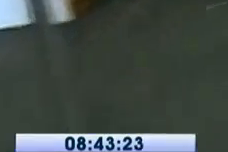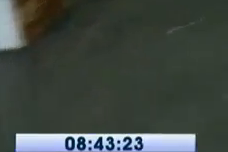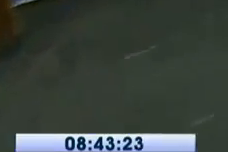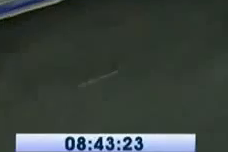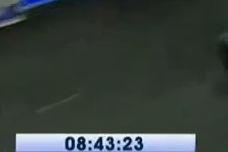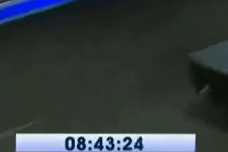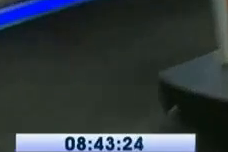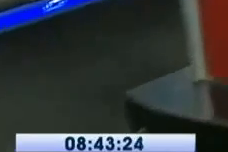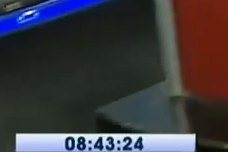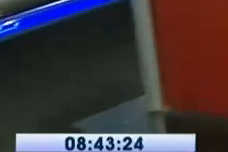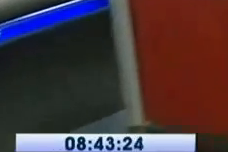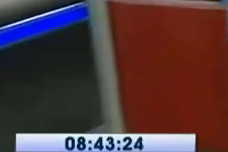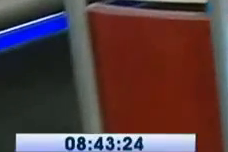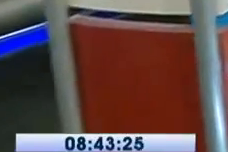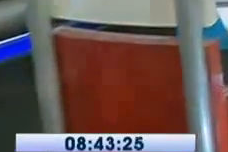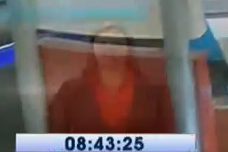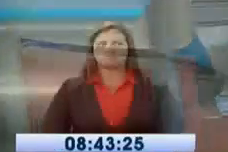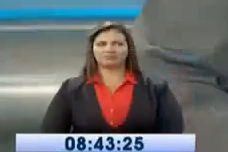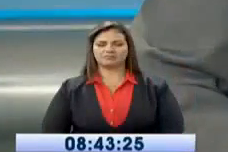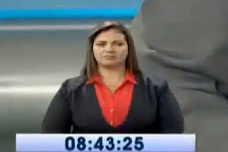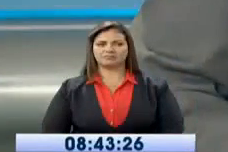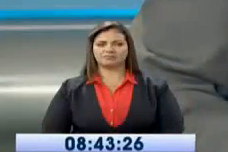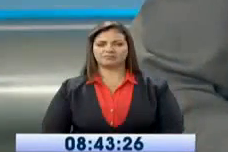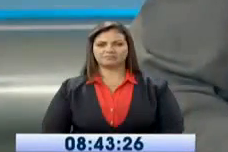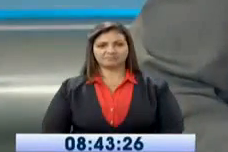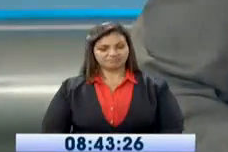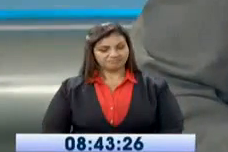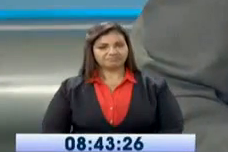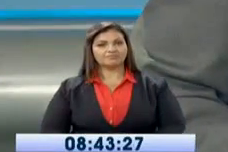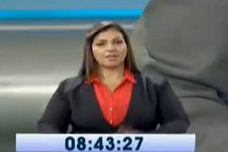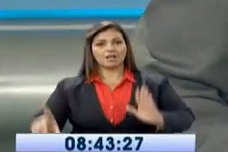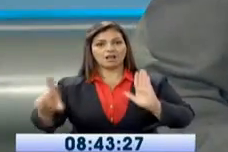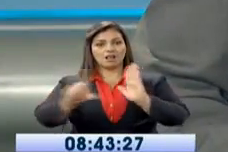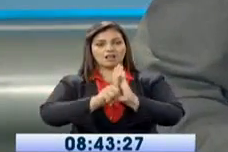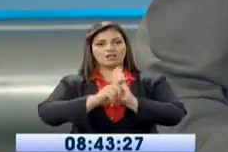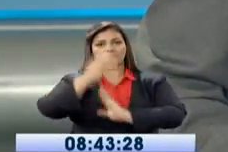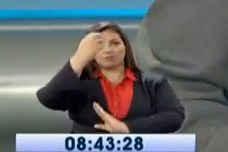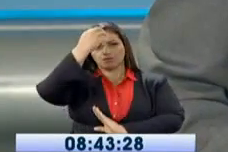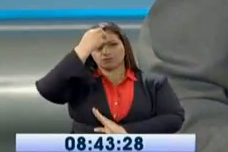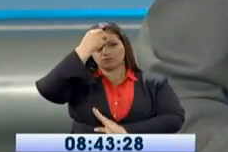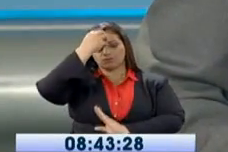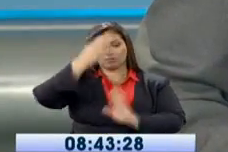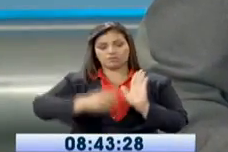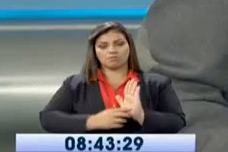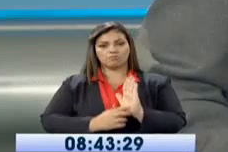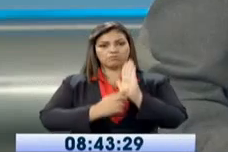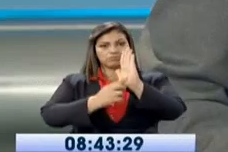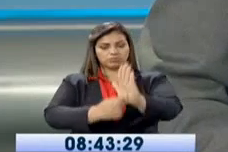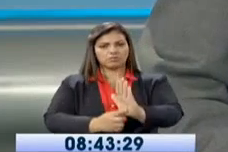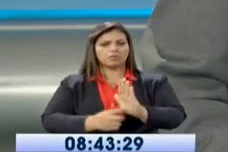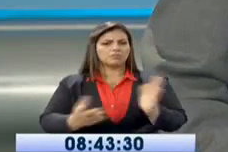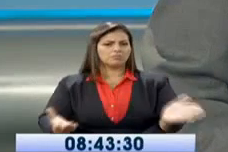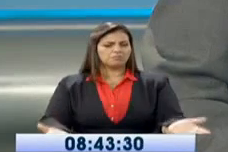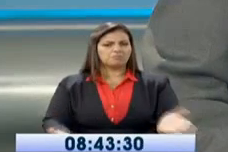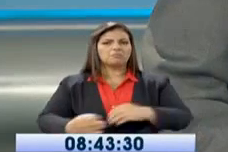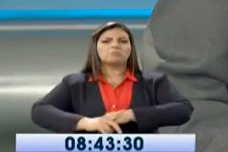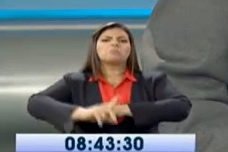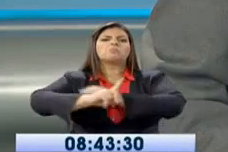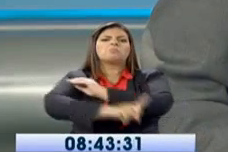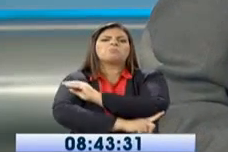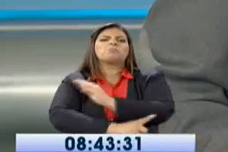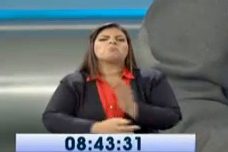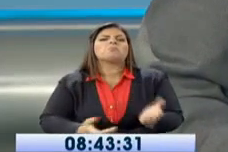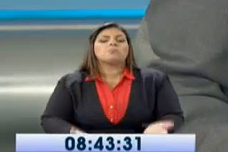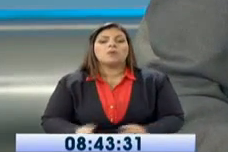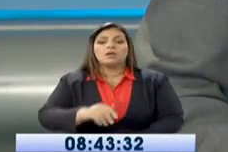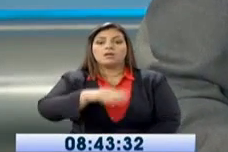Bueno, ahora vamos con esta información. Sanciones disciplinarias establecidas en la ley de educación se aplicarían a los estudiantes de planteles